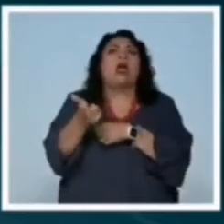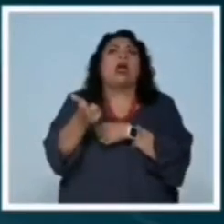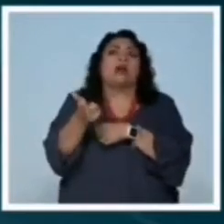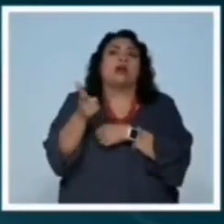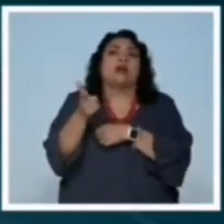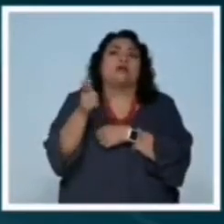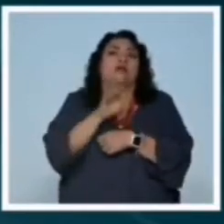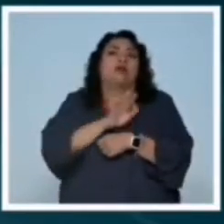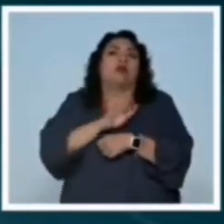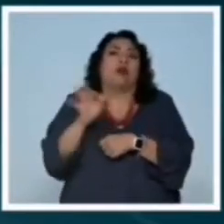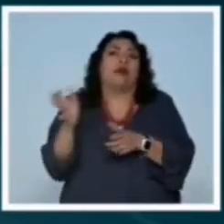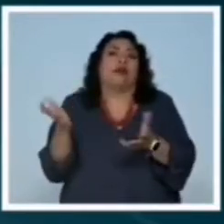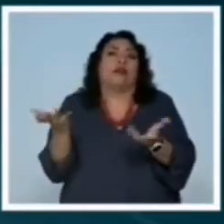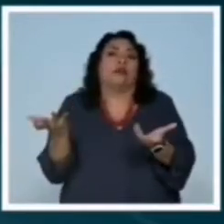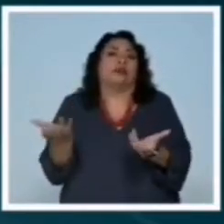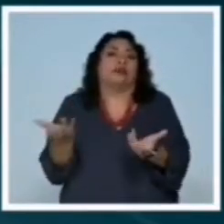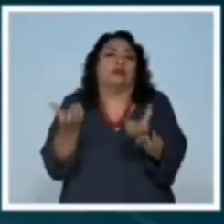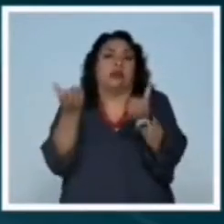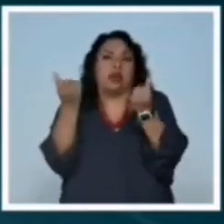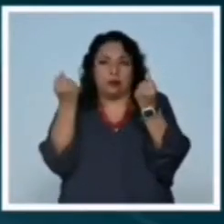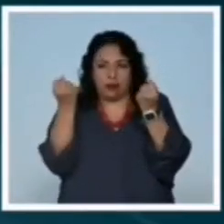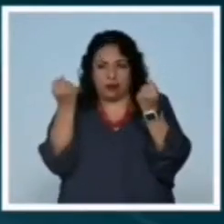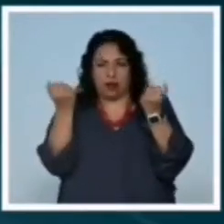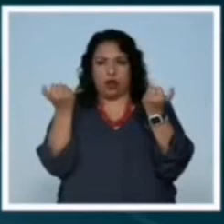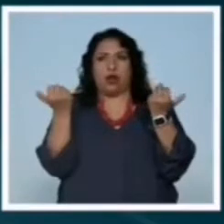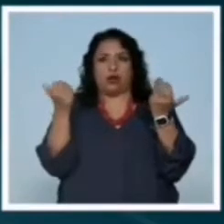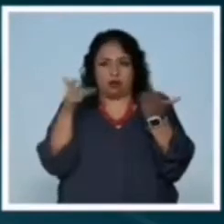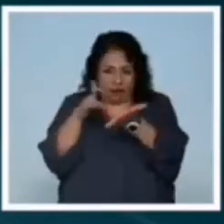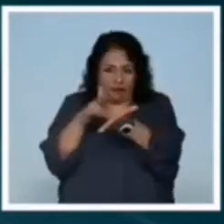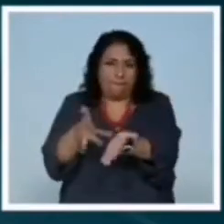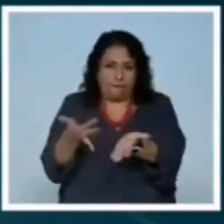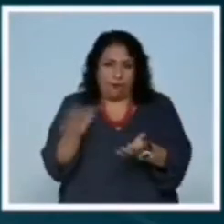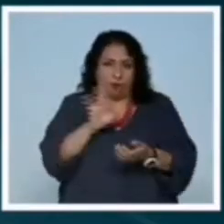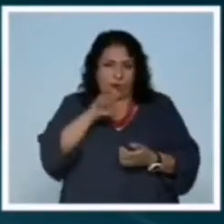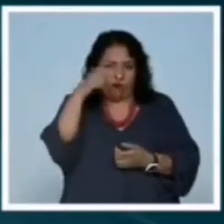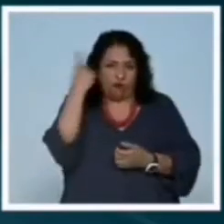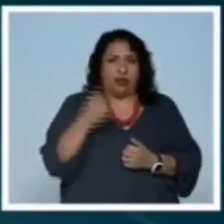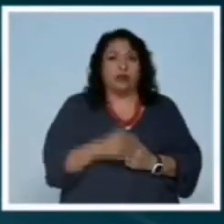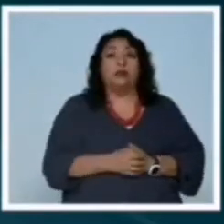pues también acercarles también como este apoyo